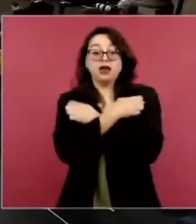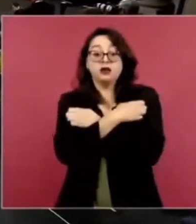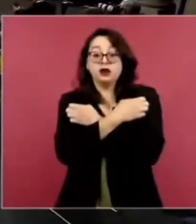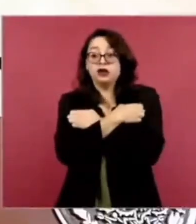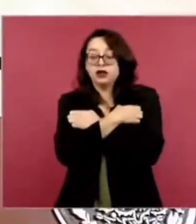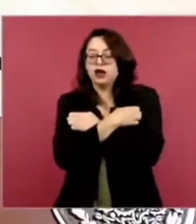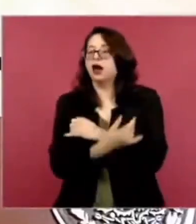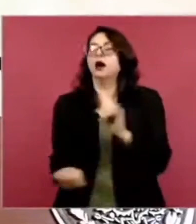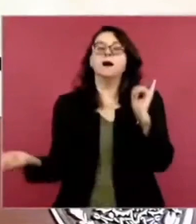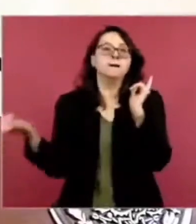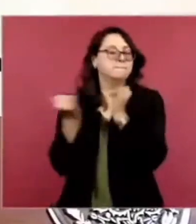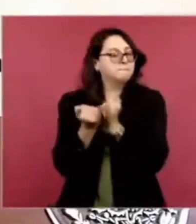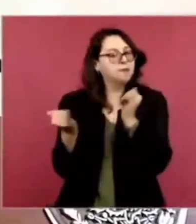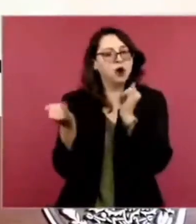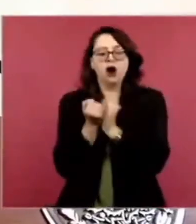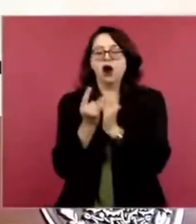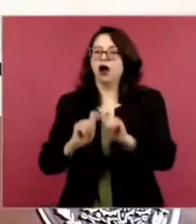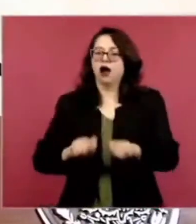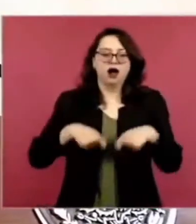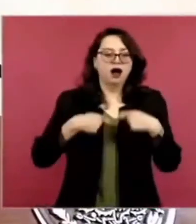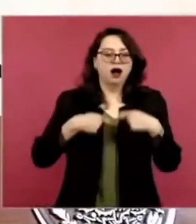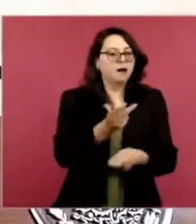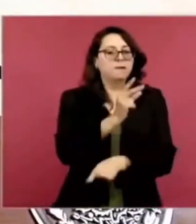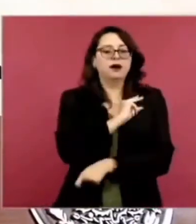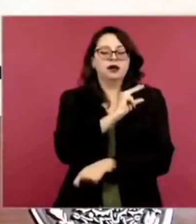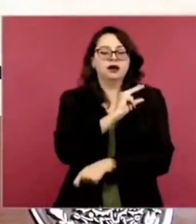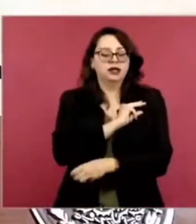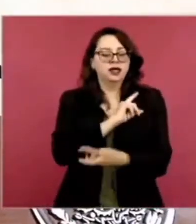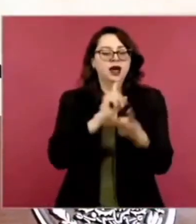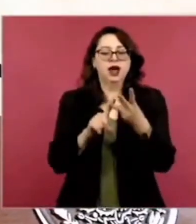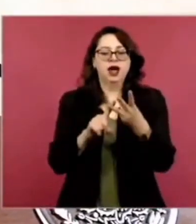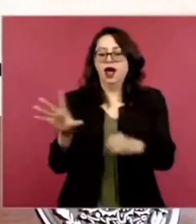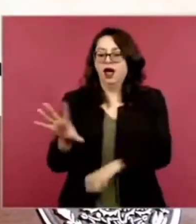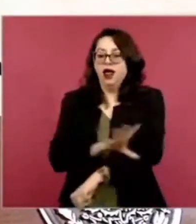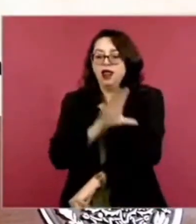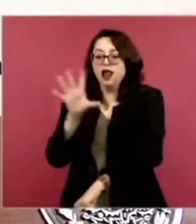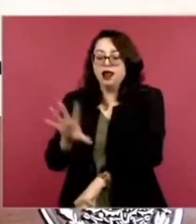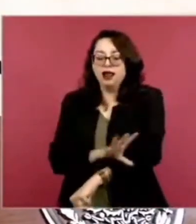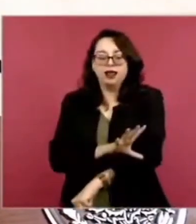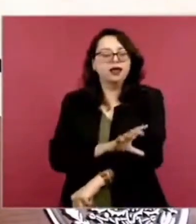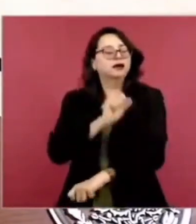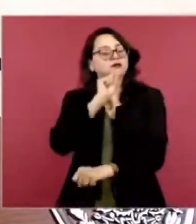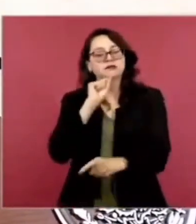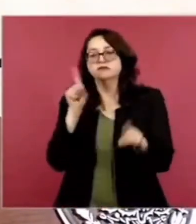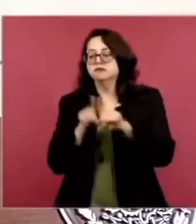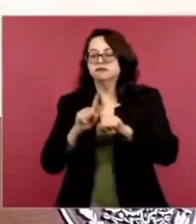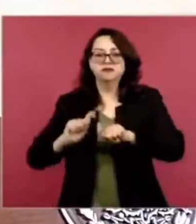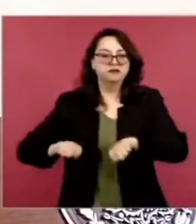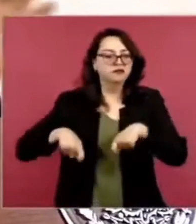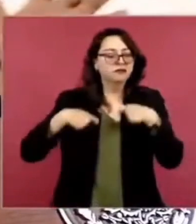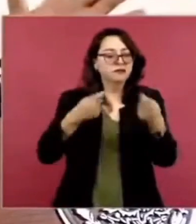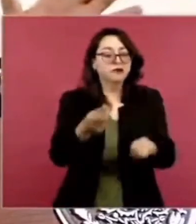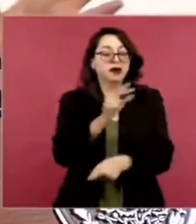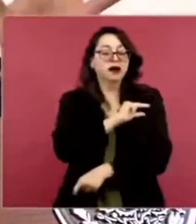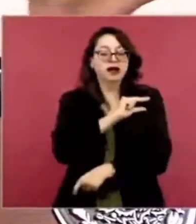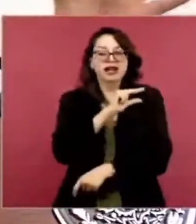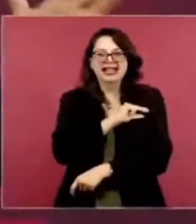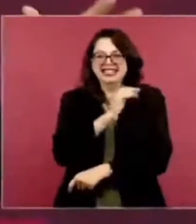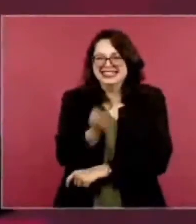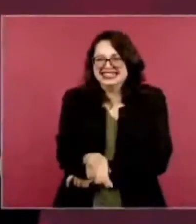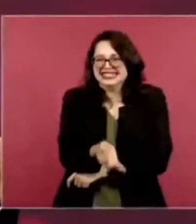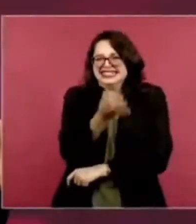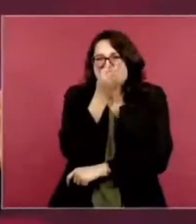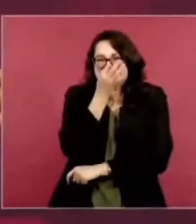mismo. Si vamos a lo energético, fue un milagro que no hayan acabado